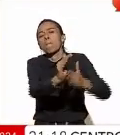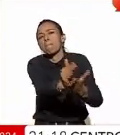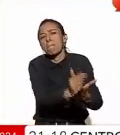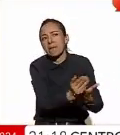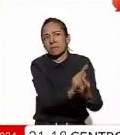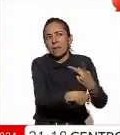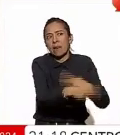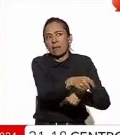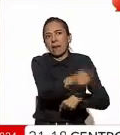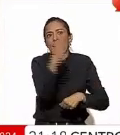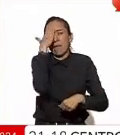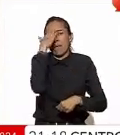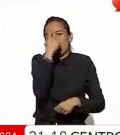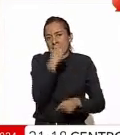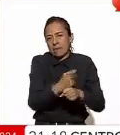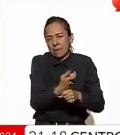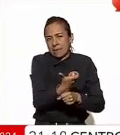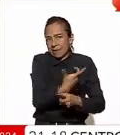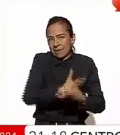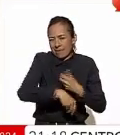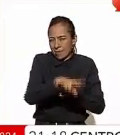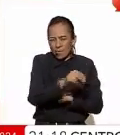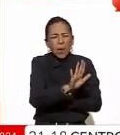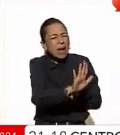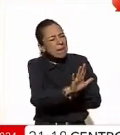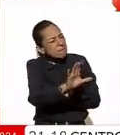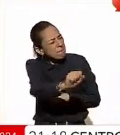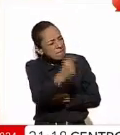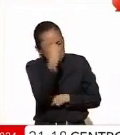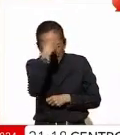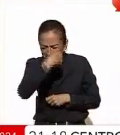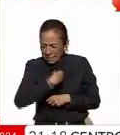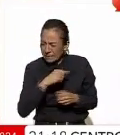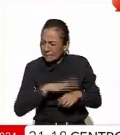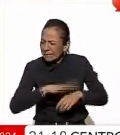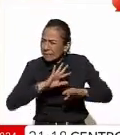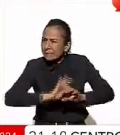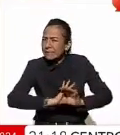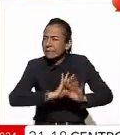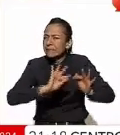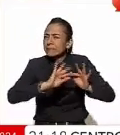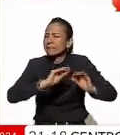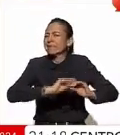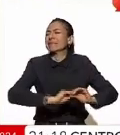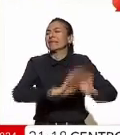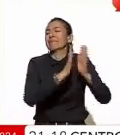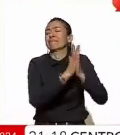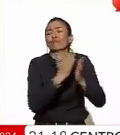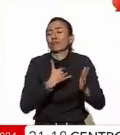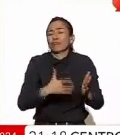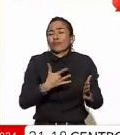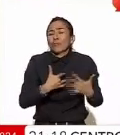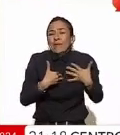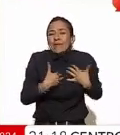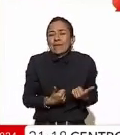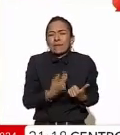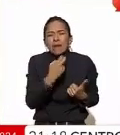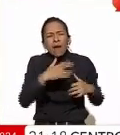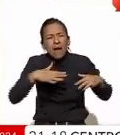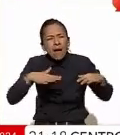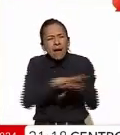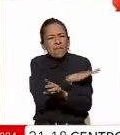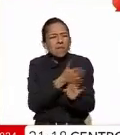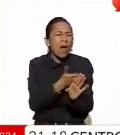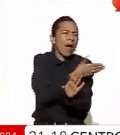a un tema que me parece muy importante y que no acabo de entender cuál sería la consecuencia, y quiero pedirte tu opinión. Este cambio de paradigma